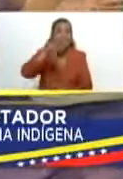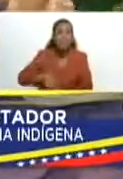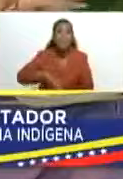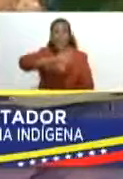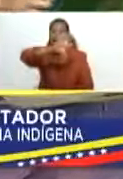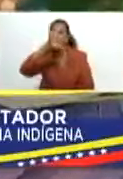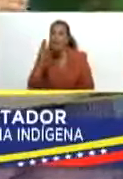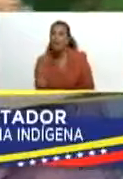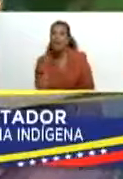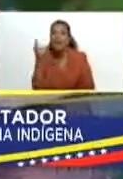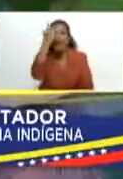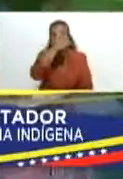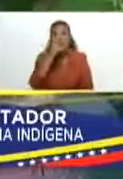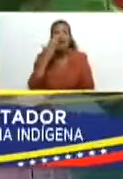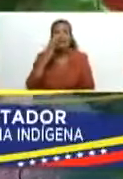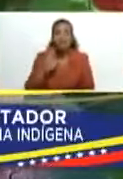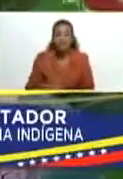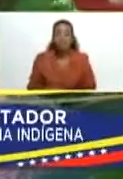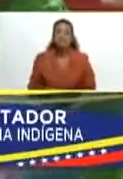también.